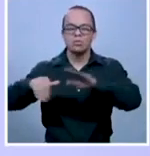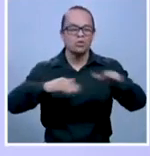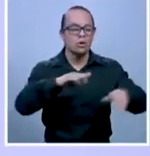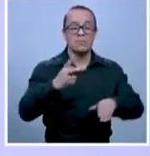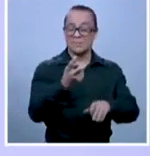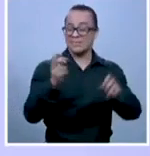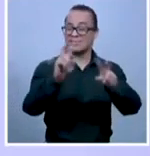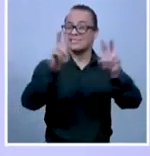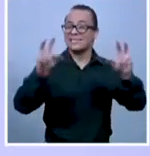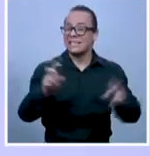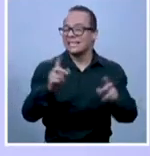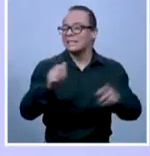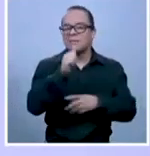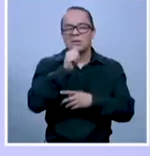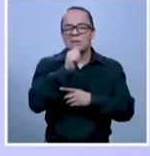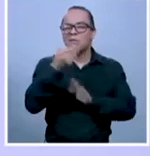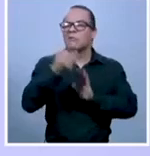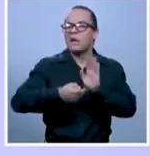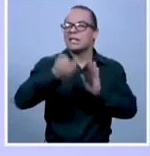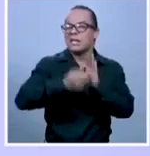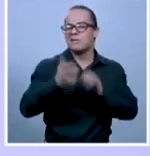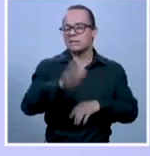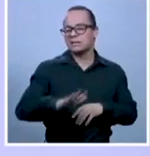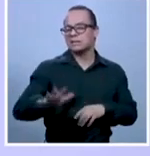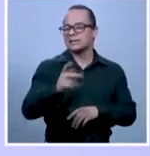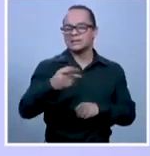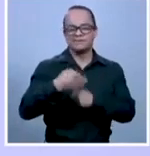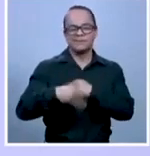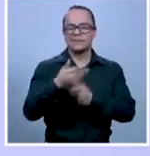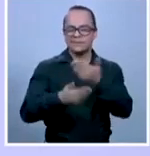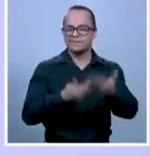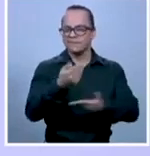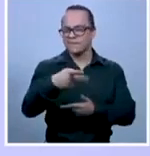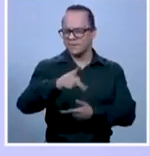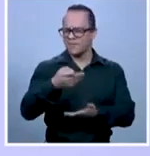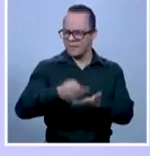todavía no se ha cubierto y que es un tema que tenemos pendiente,